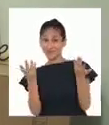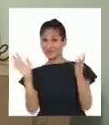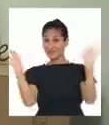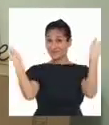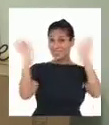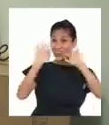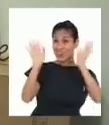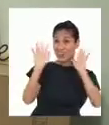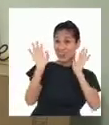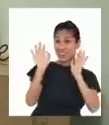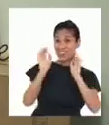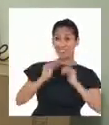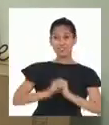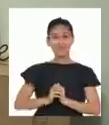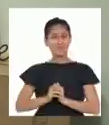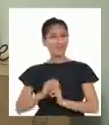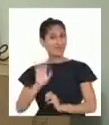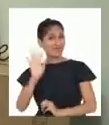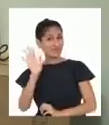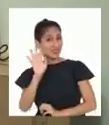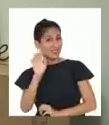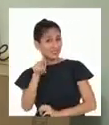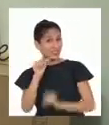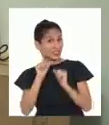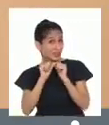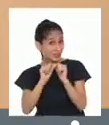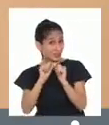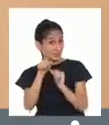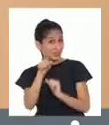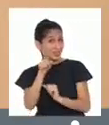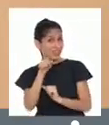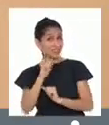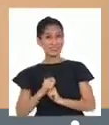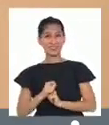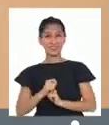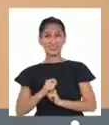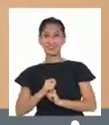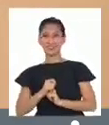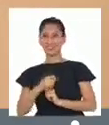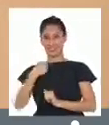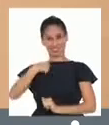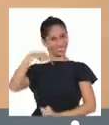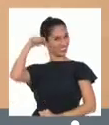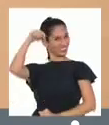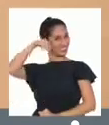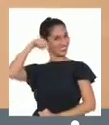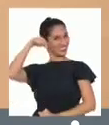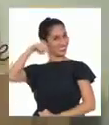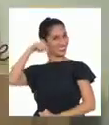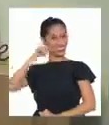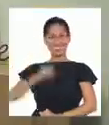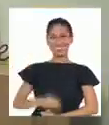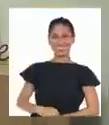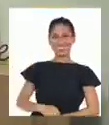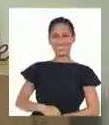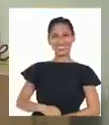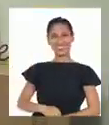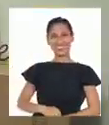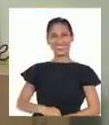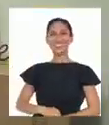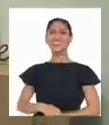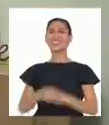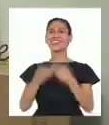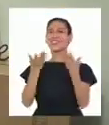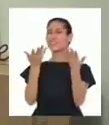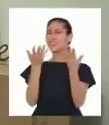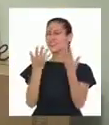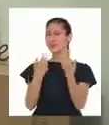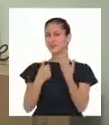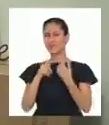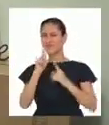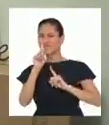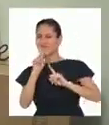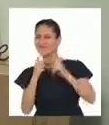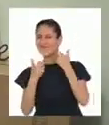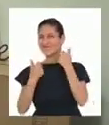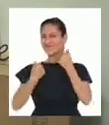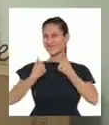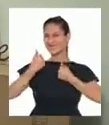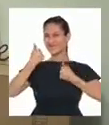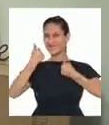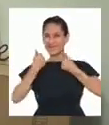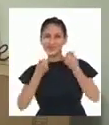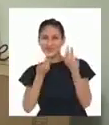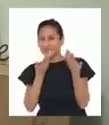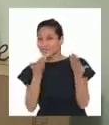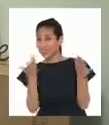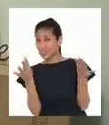Hola. ¿Aún sigue ahí? Aquí estoy, Andrea. Aún me quedan algunas